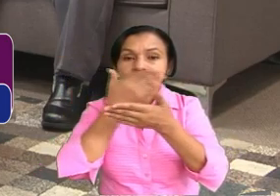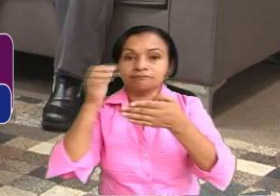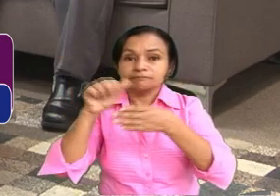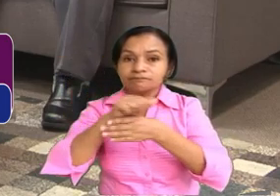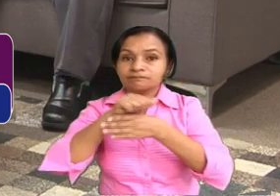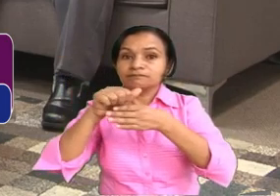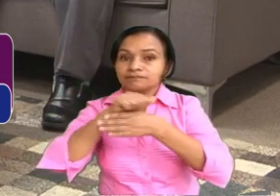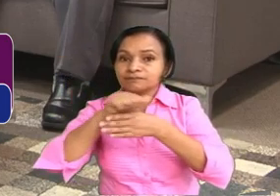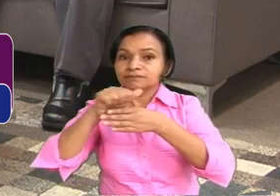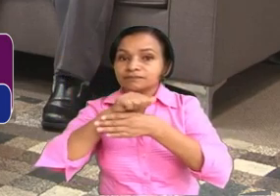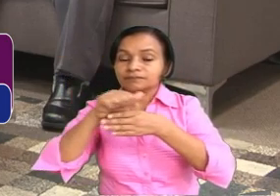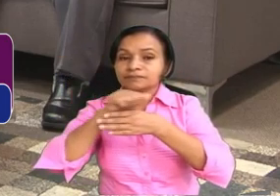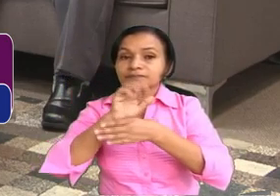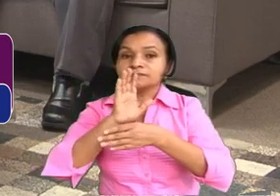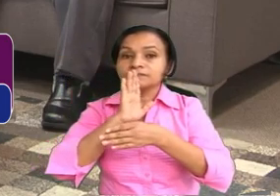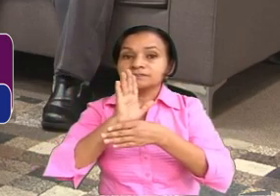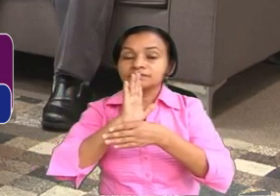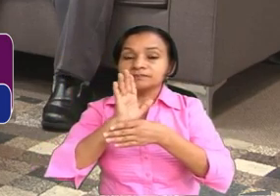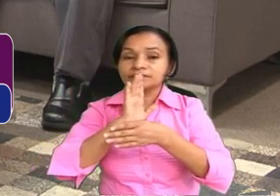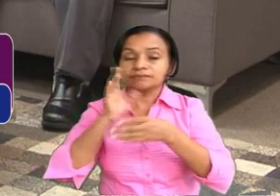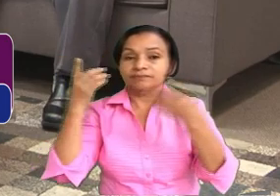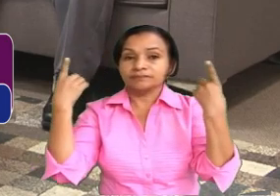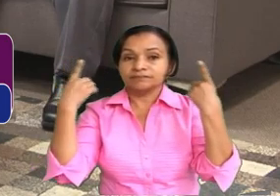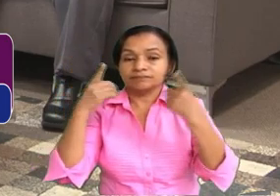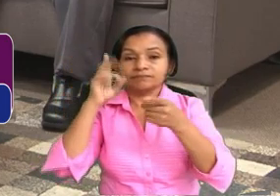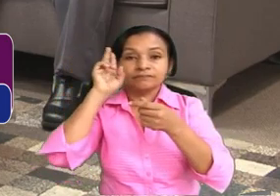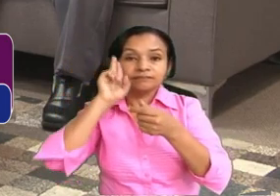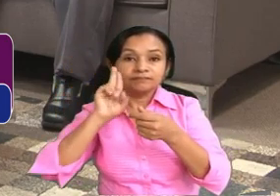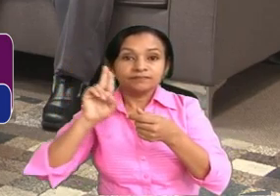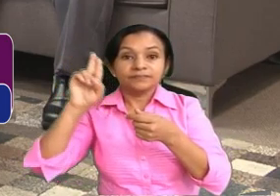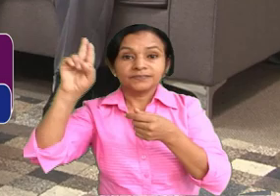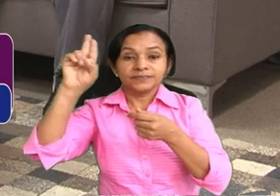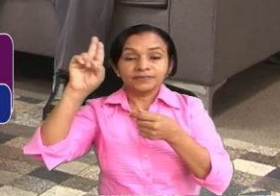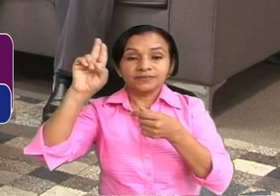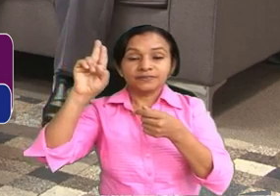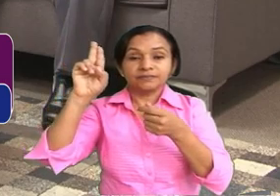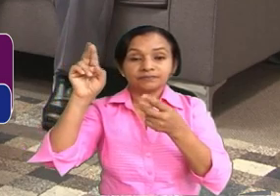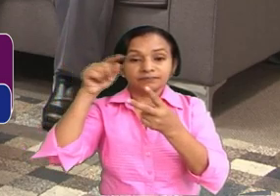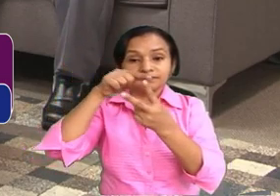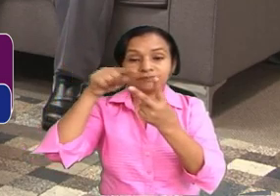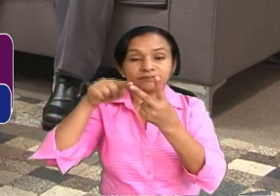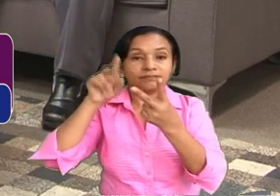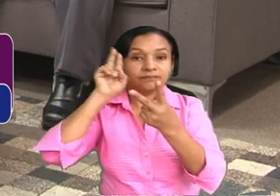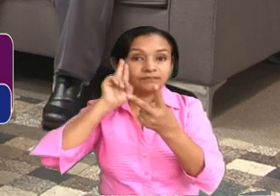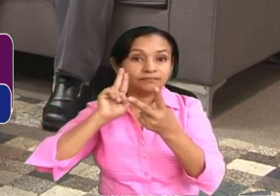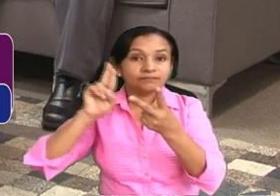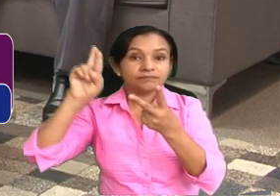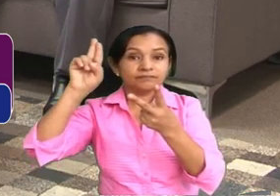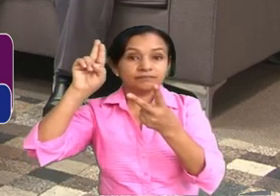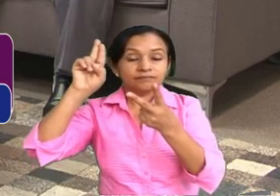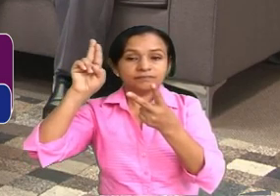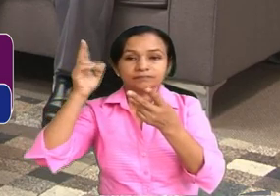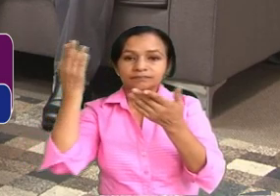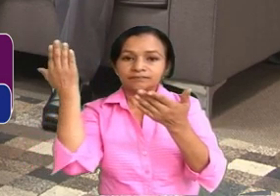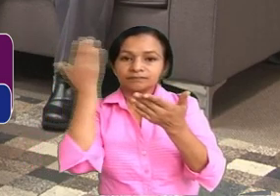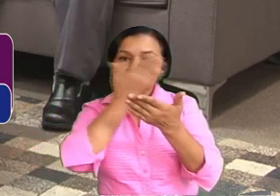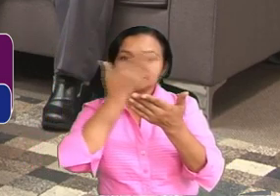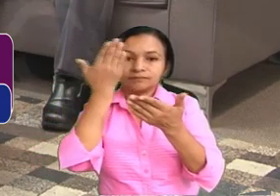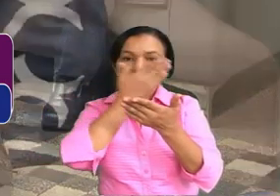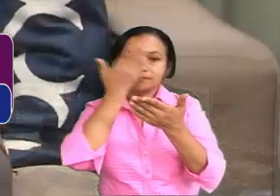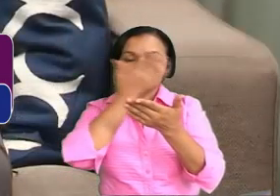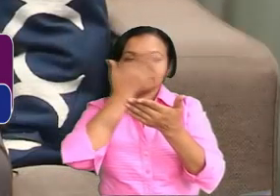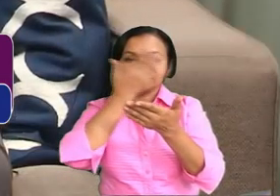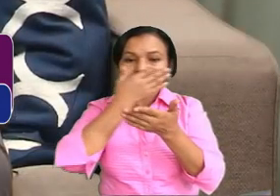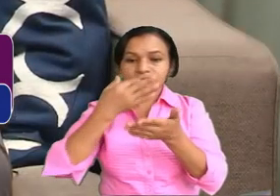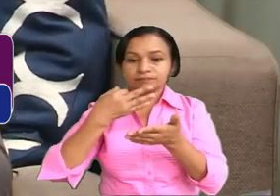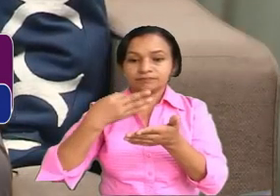preparando. Ya se ha hablado con los rectores de esas dos universidades para enfilar las carreras en eso,